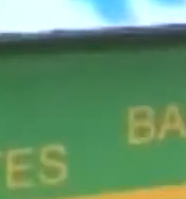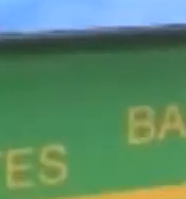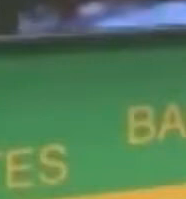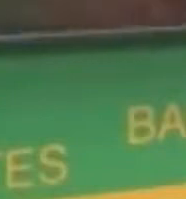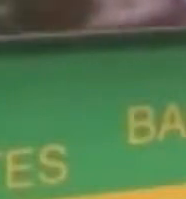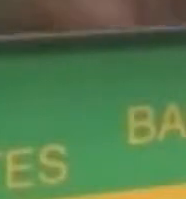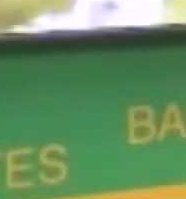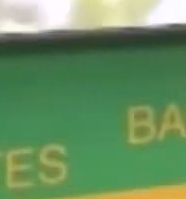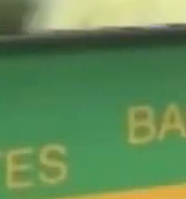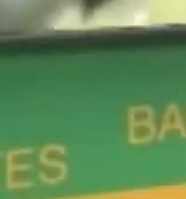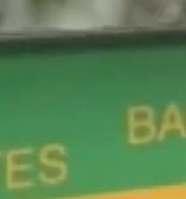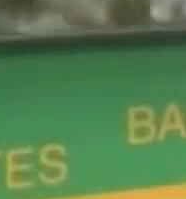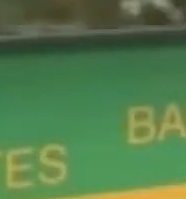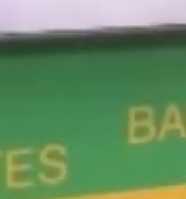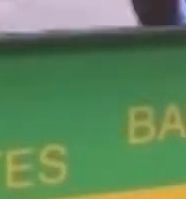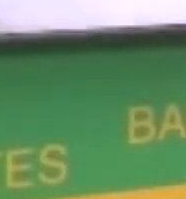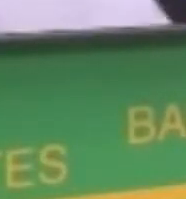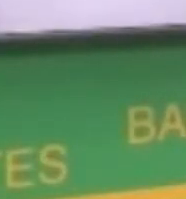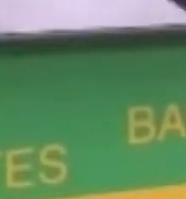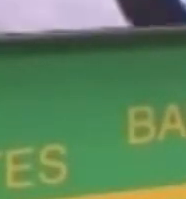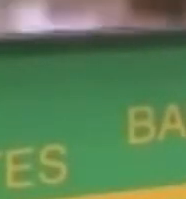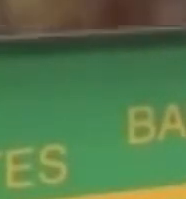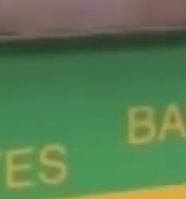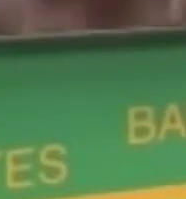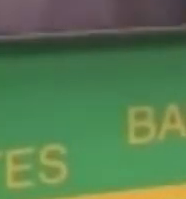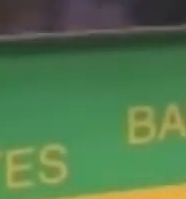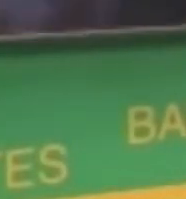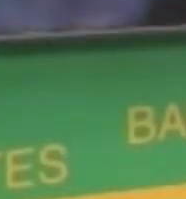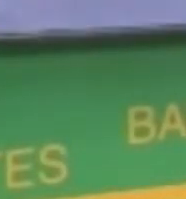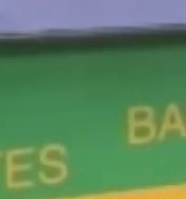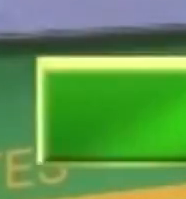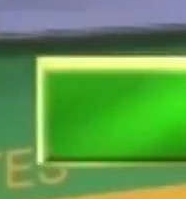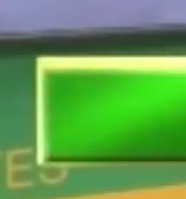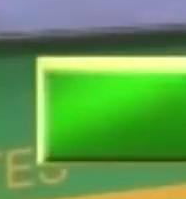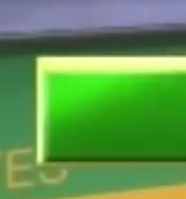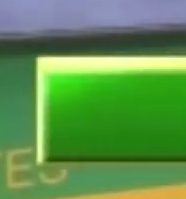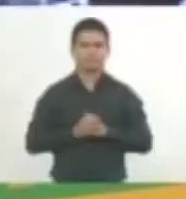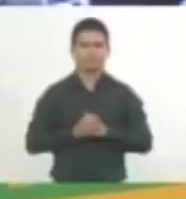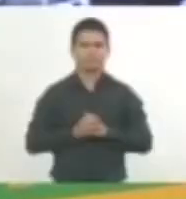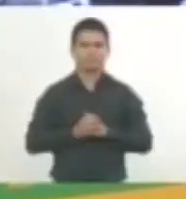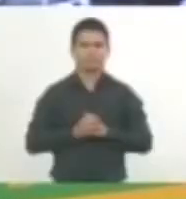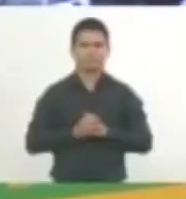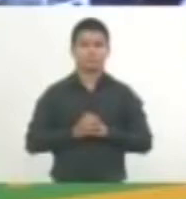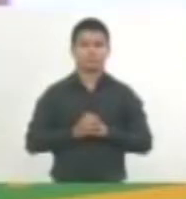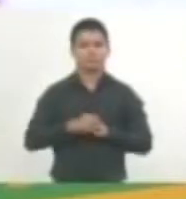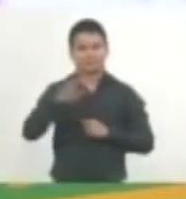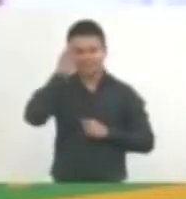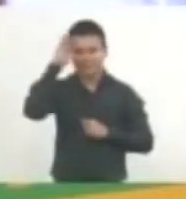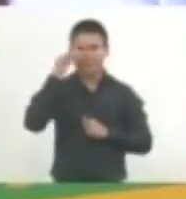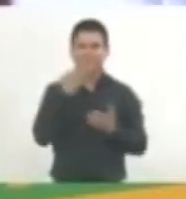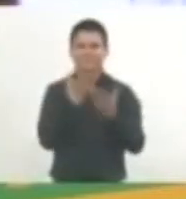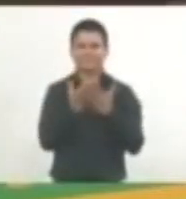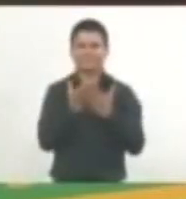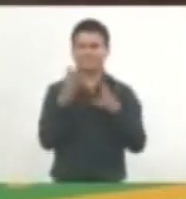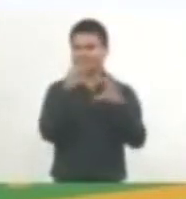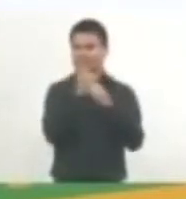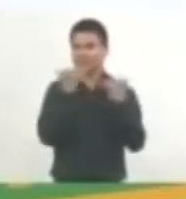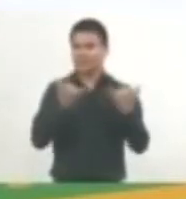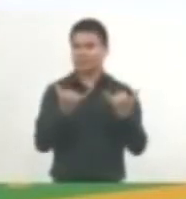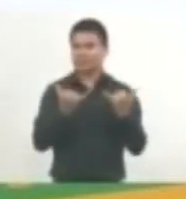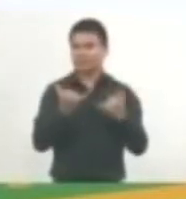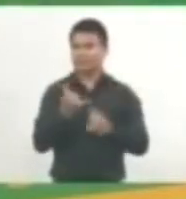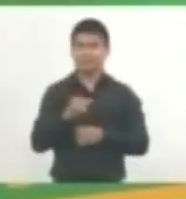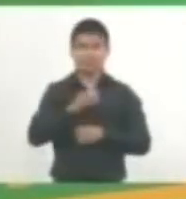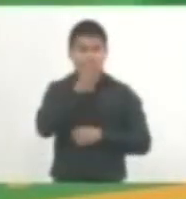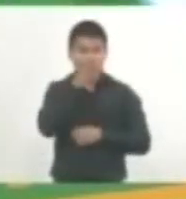Hola, muy buenas noches, bienvenidos a la información deportiva. El delantero atlanticense Luis Fernando Muriel está listo para enfrentar mañana a